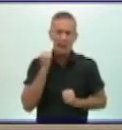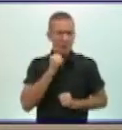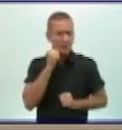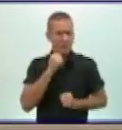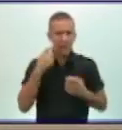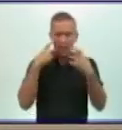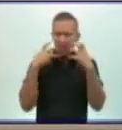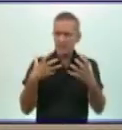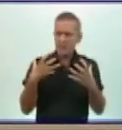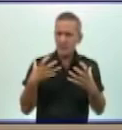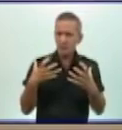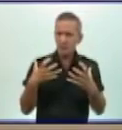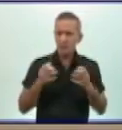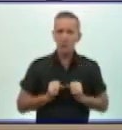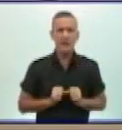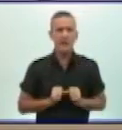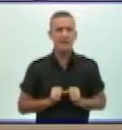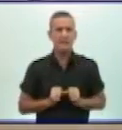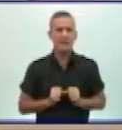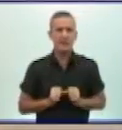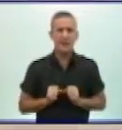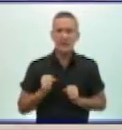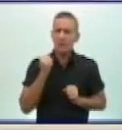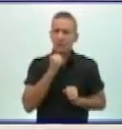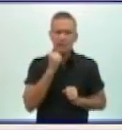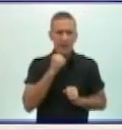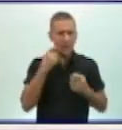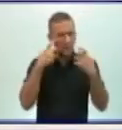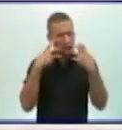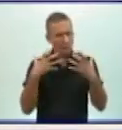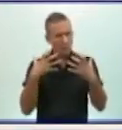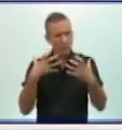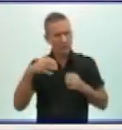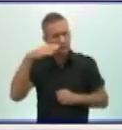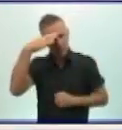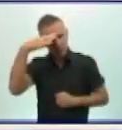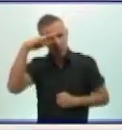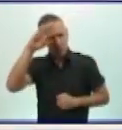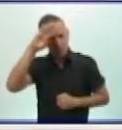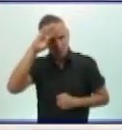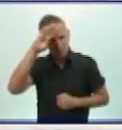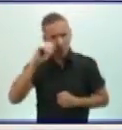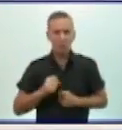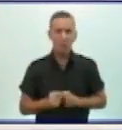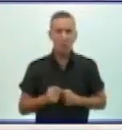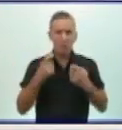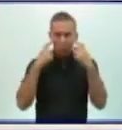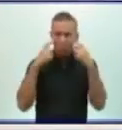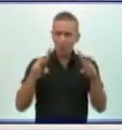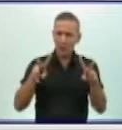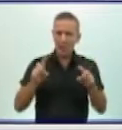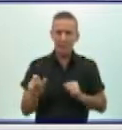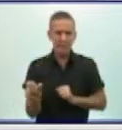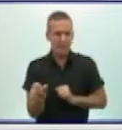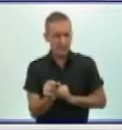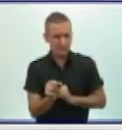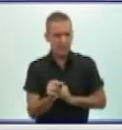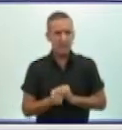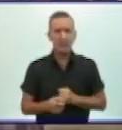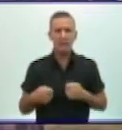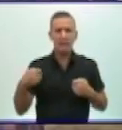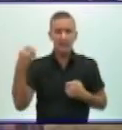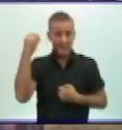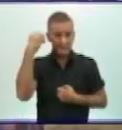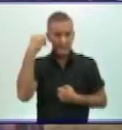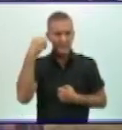sus novias, de sus amigos. Siempre la patria estuvo por delante en una vida tan corta. Entonces, sin duda que hablar del sentido del deber en Frank País